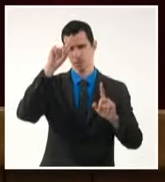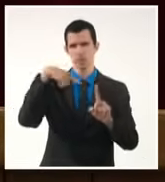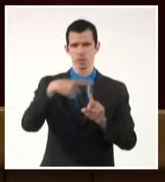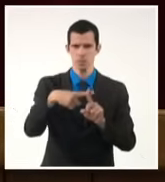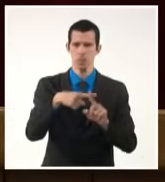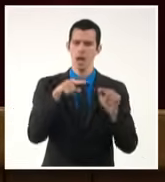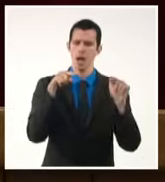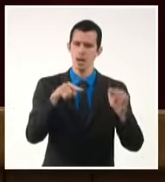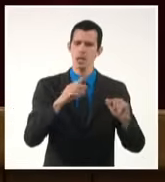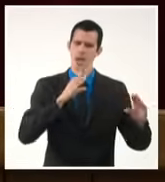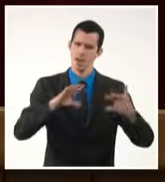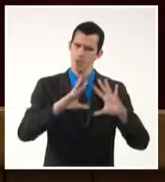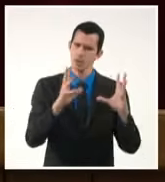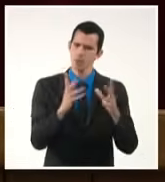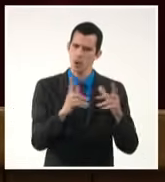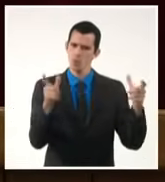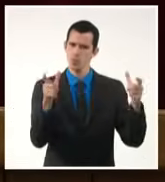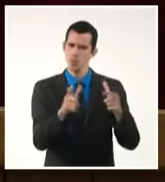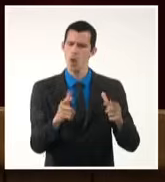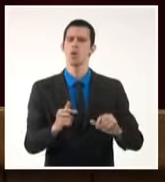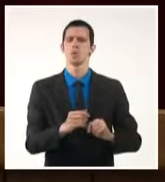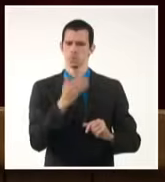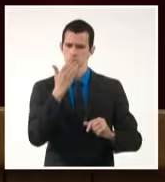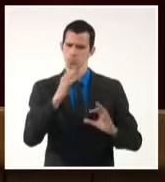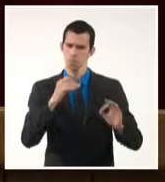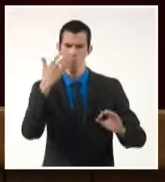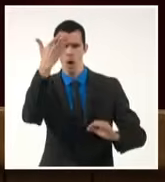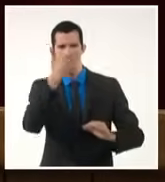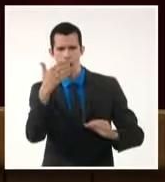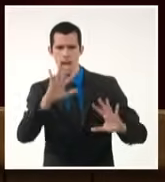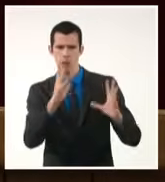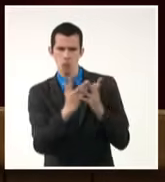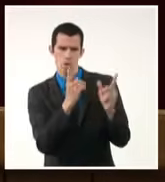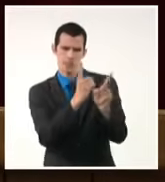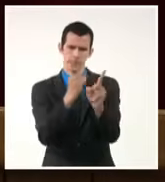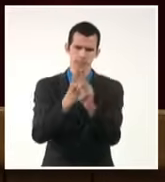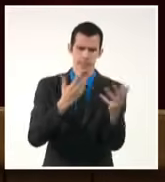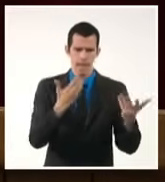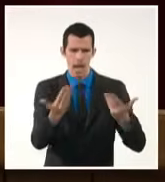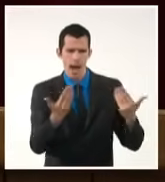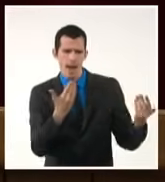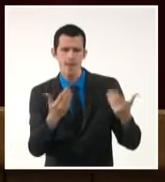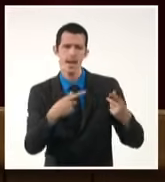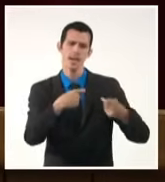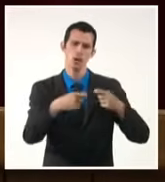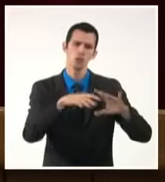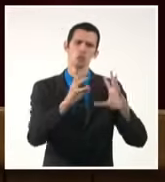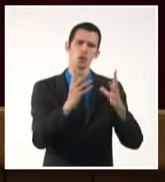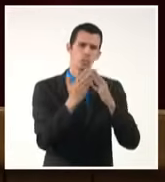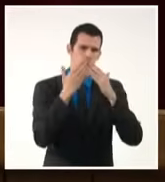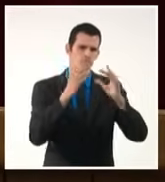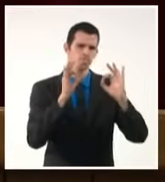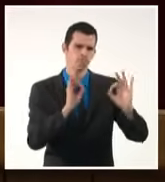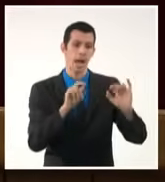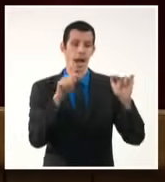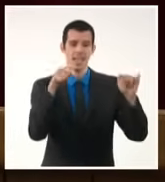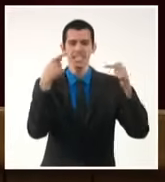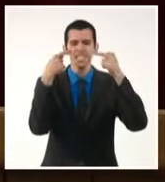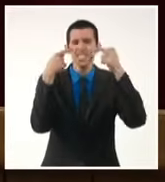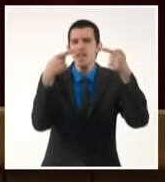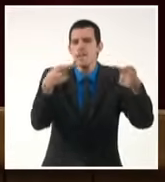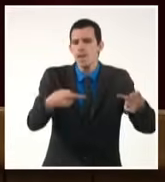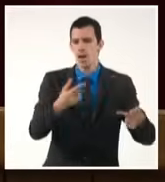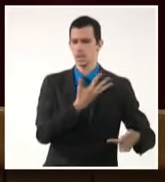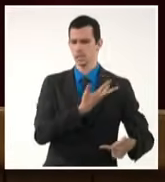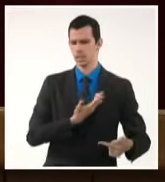la voz del grupo como actor clave en las discusiones internacionales. La cita confirmó la solidaridad, admiración